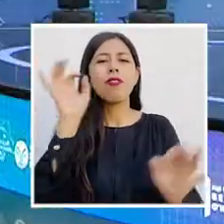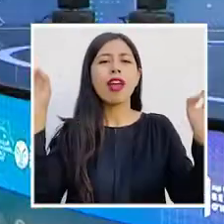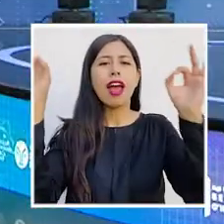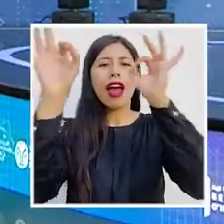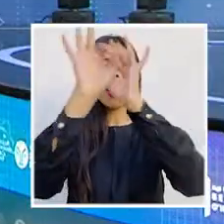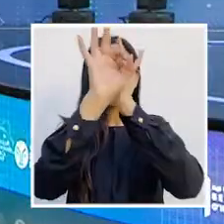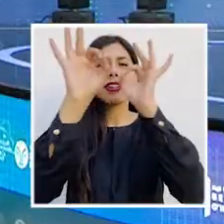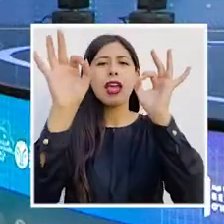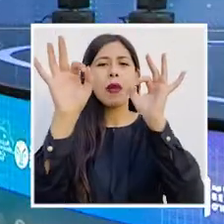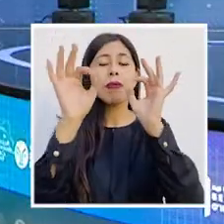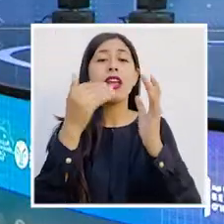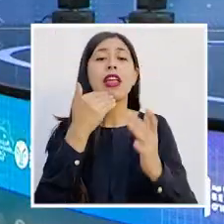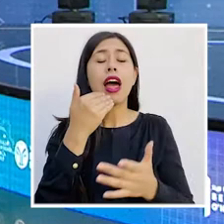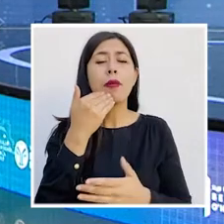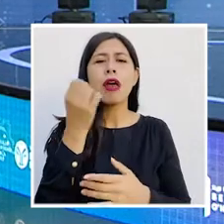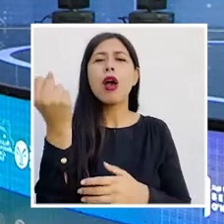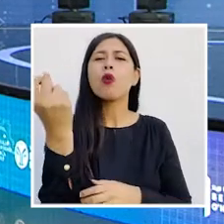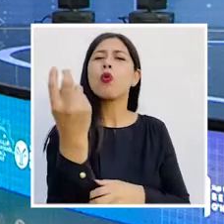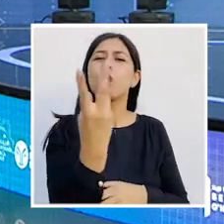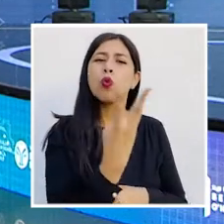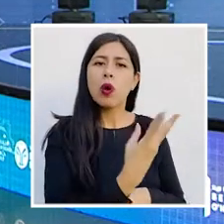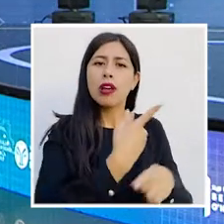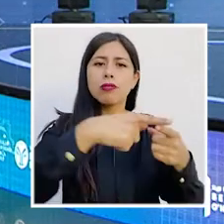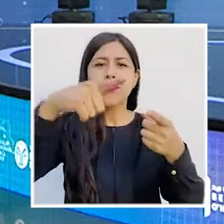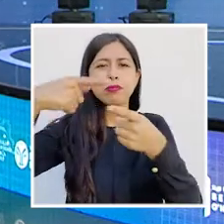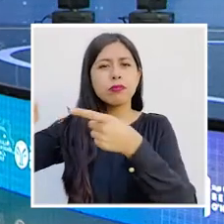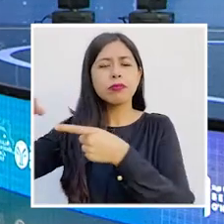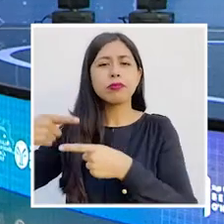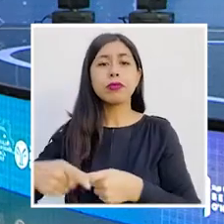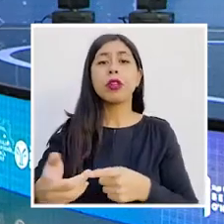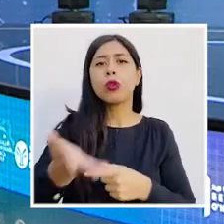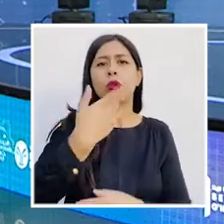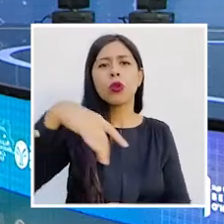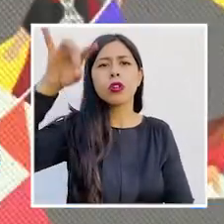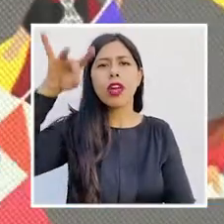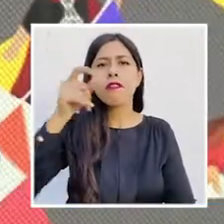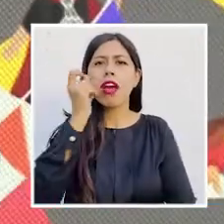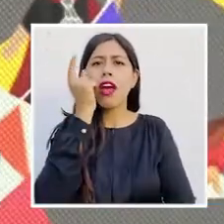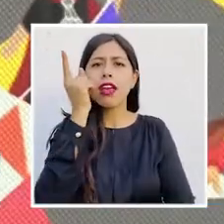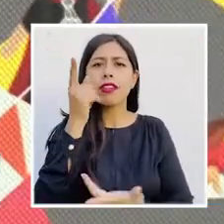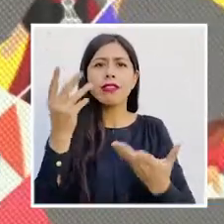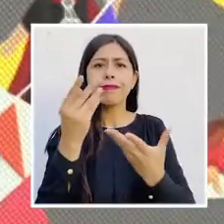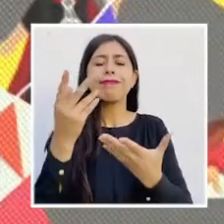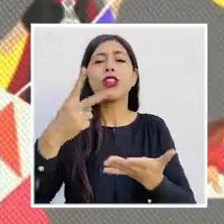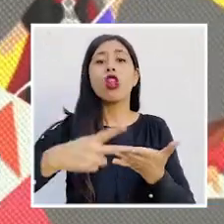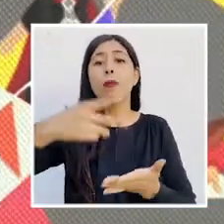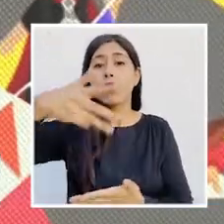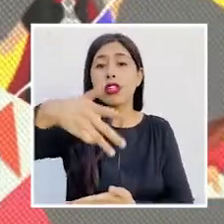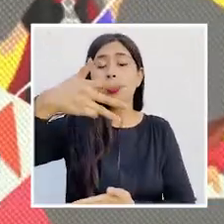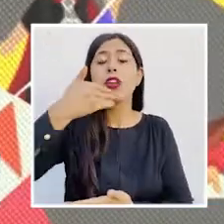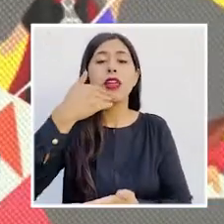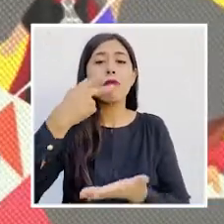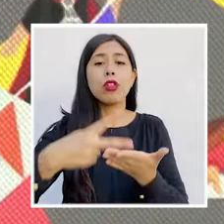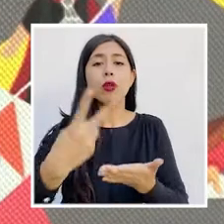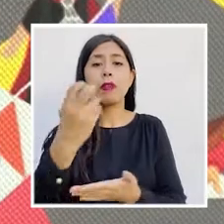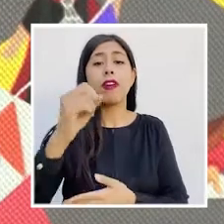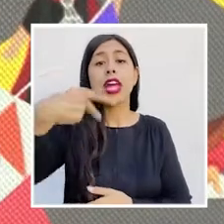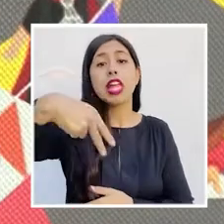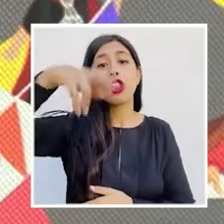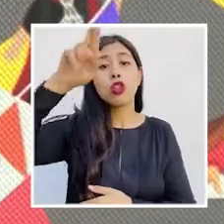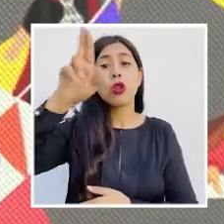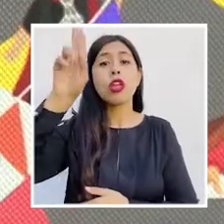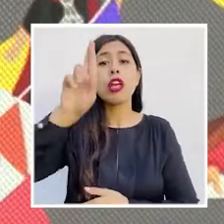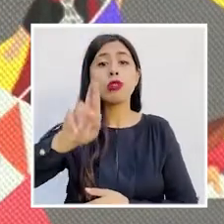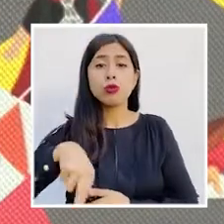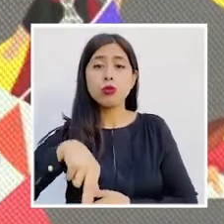qué es un eclipse, cuántos tipos de eclipses hay, qué debemos saber para entender eclipses como lo de 2019 y